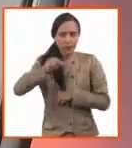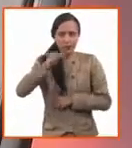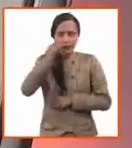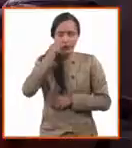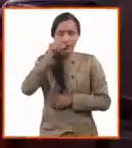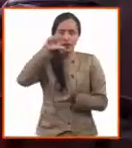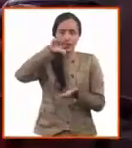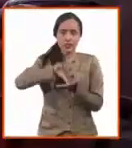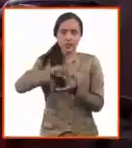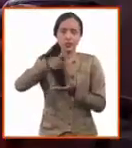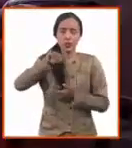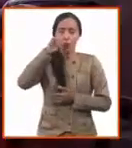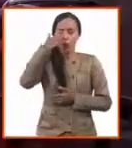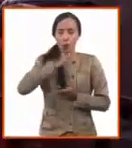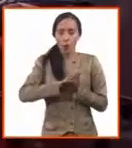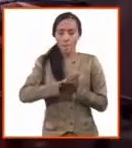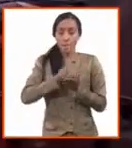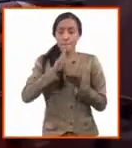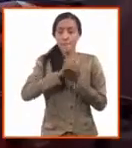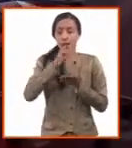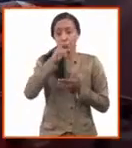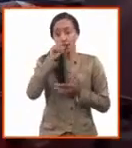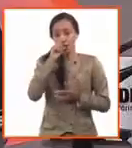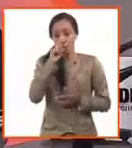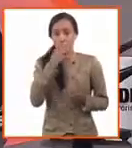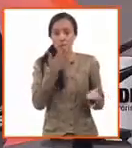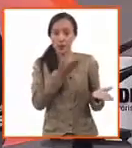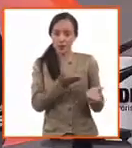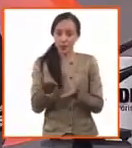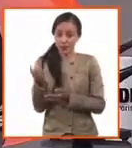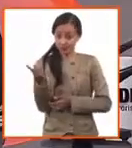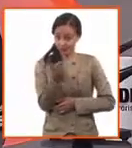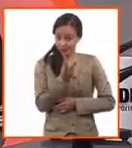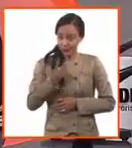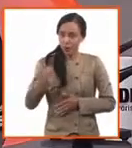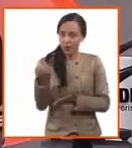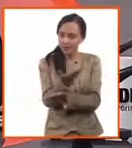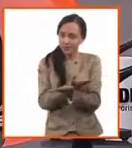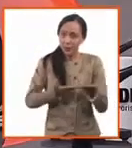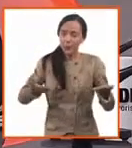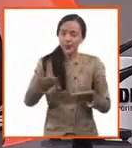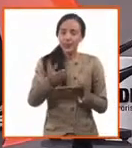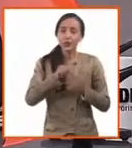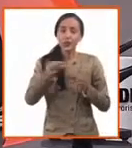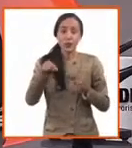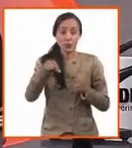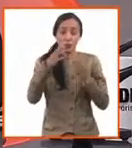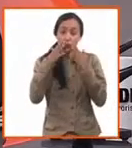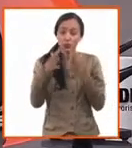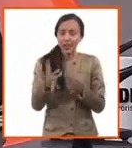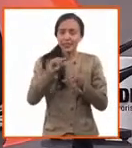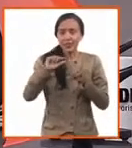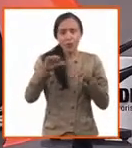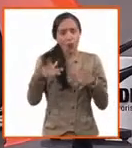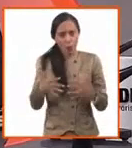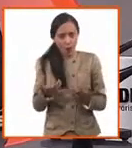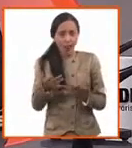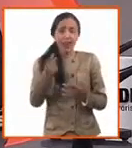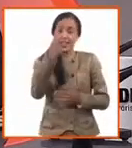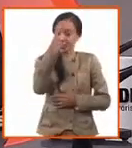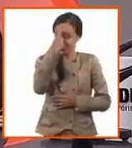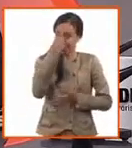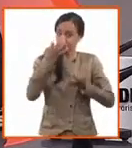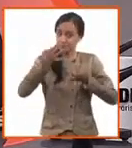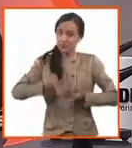marina los bienvenidos bueno pues con ellos estaremos usando este interesante tema hablara de elche para hablar sobre todo de